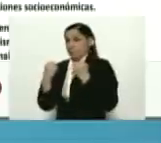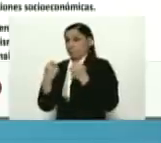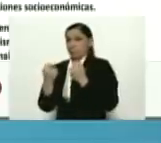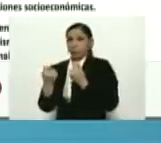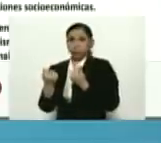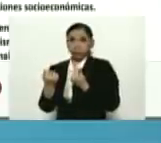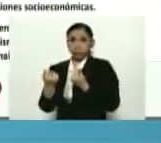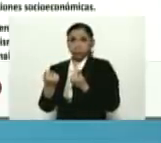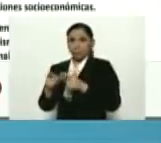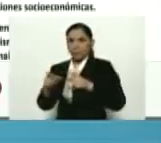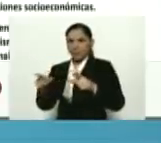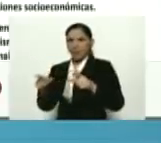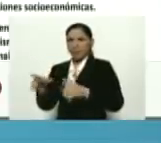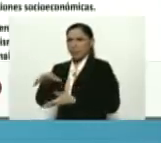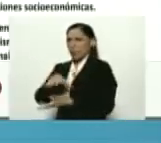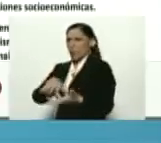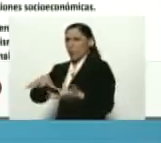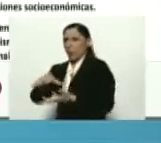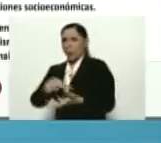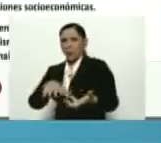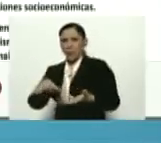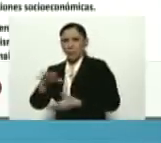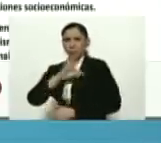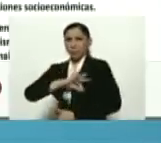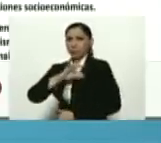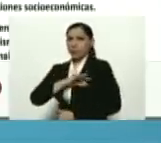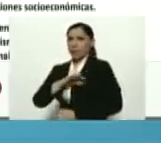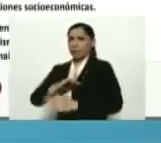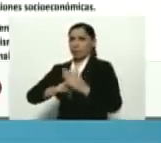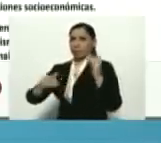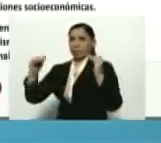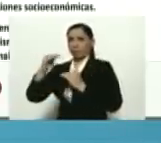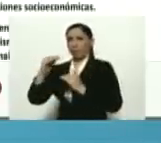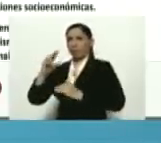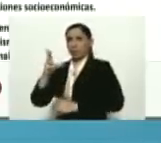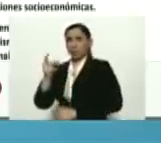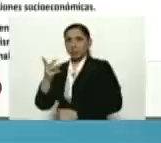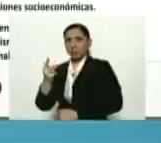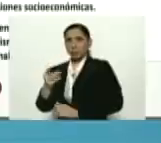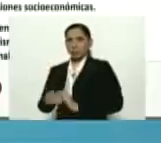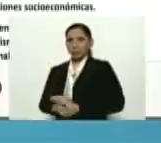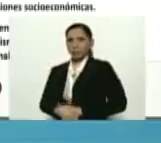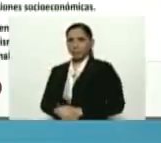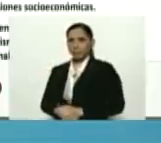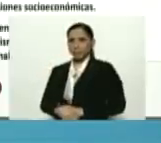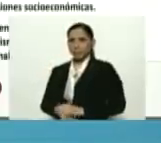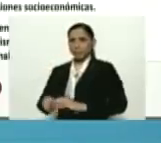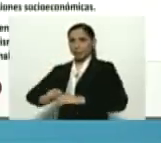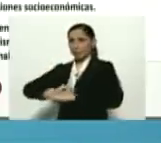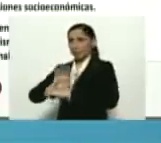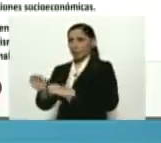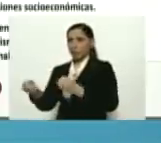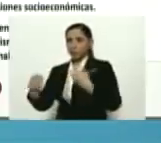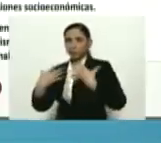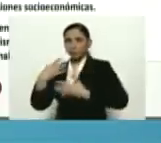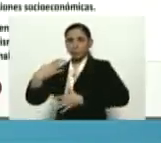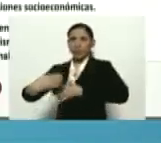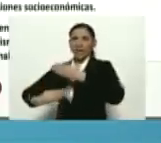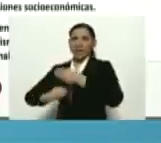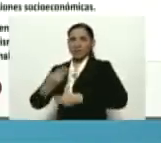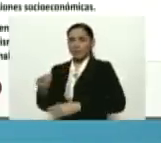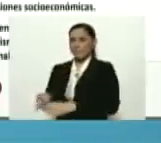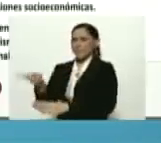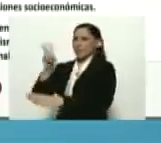y conflictos sociales crecientes. En segundo lugar, los efectos del COVID-19 van a generar la